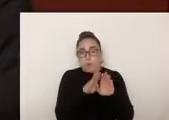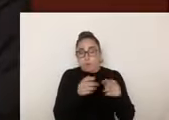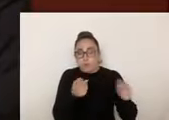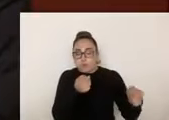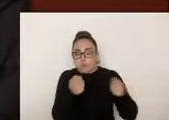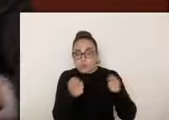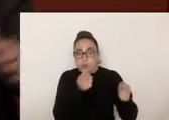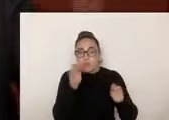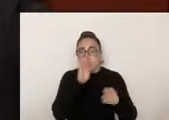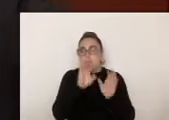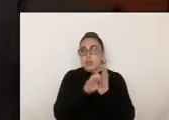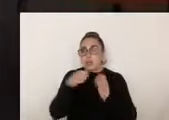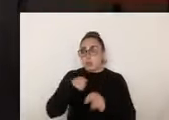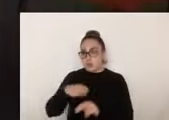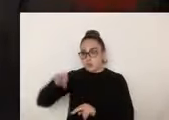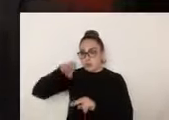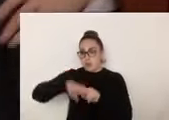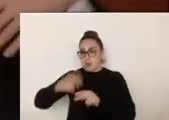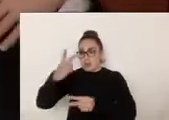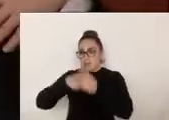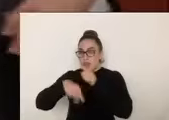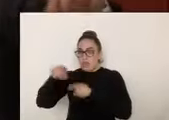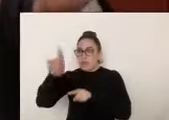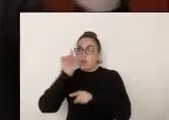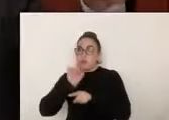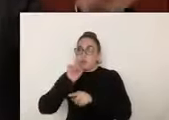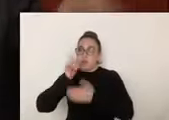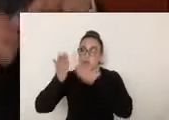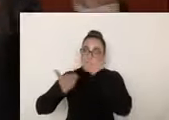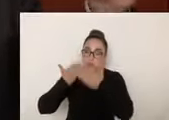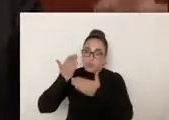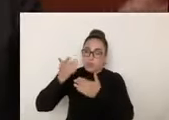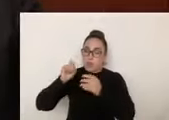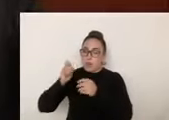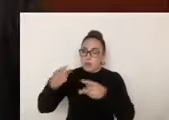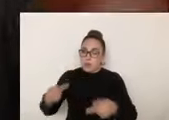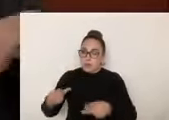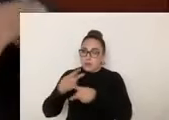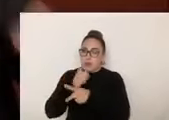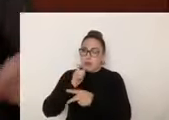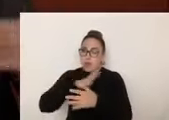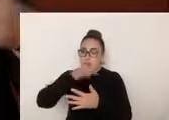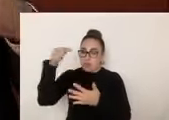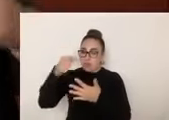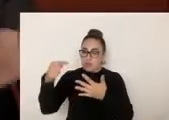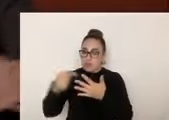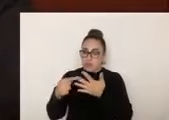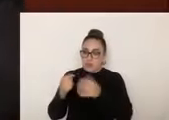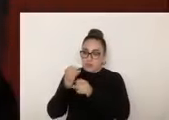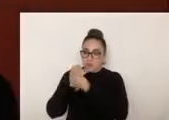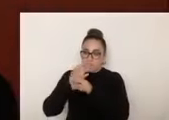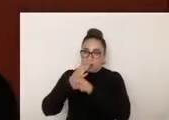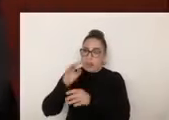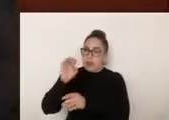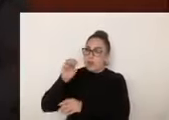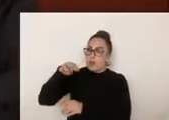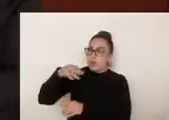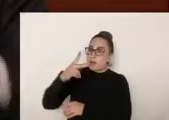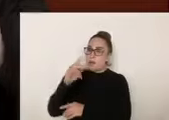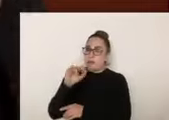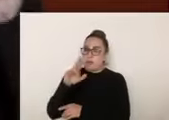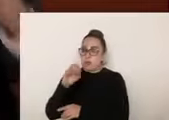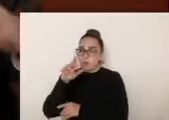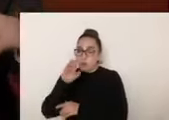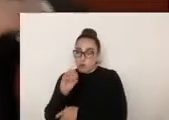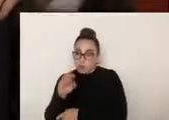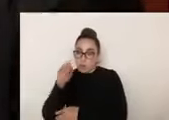estoy aquí sentado y aquí viene la señora criminología con un sobre donde están los datos empíricos. Yo abro el sobre y a partir de ahí hago las leyes.